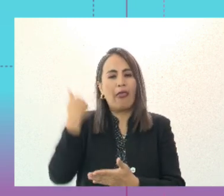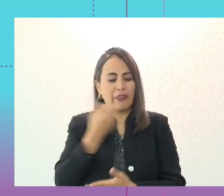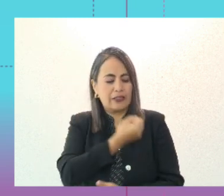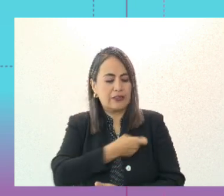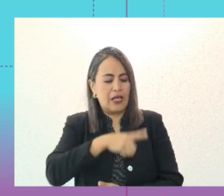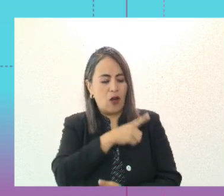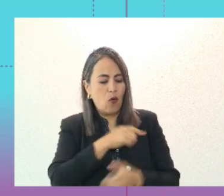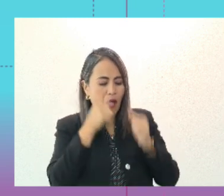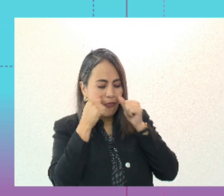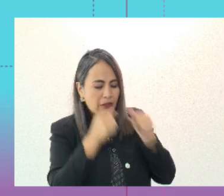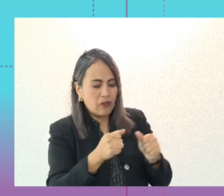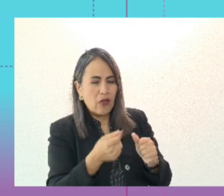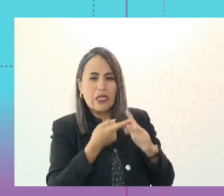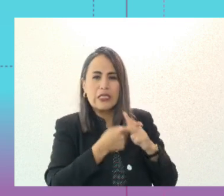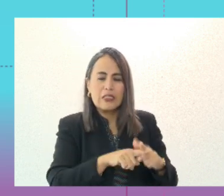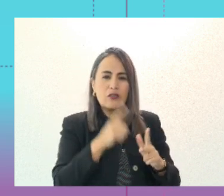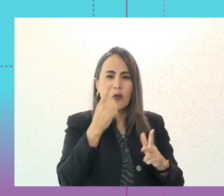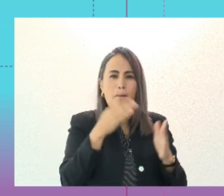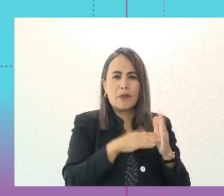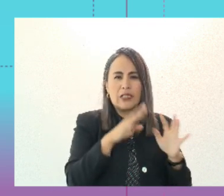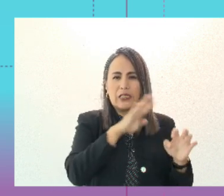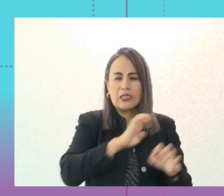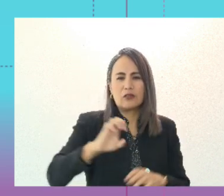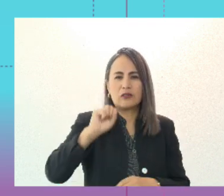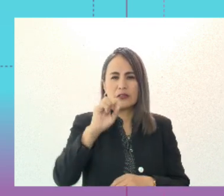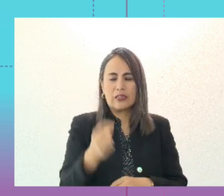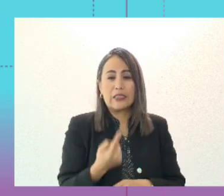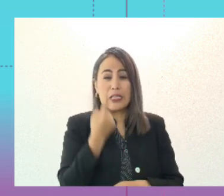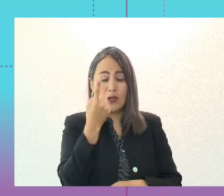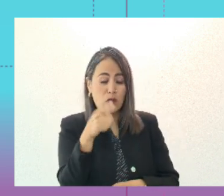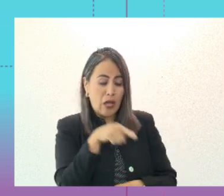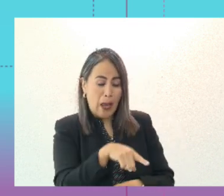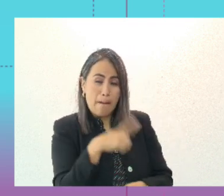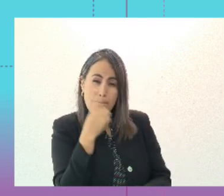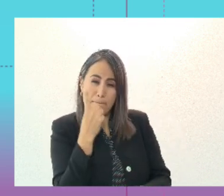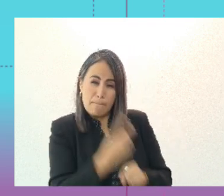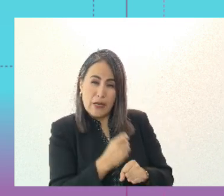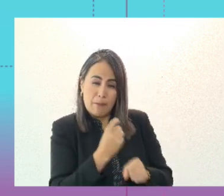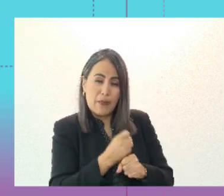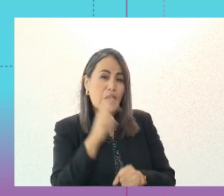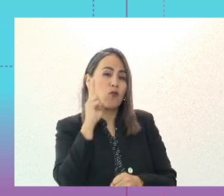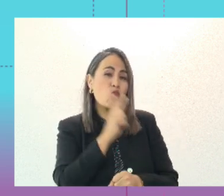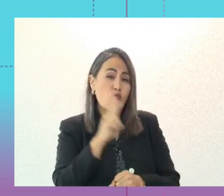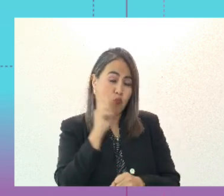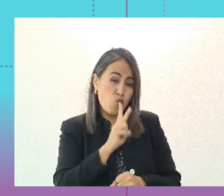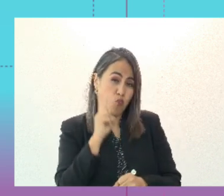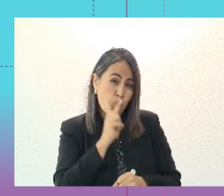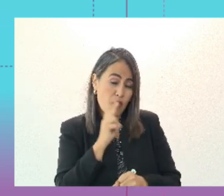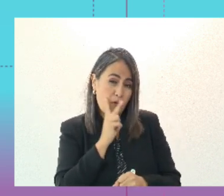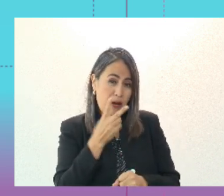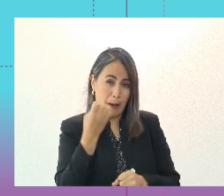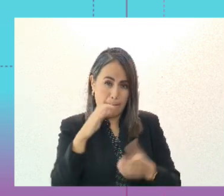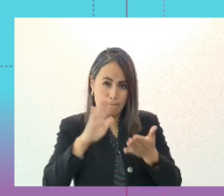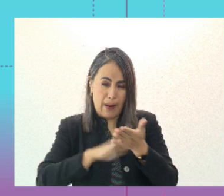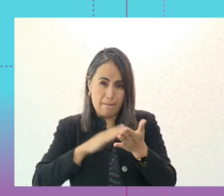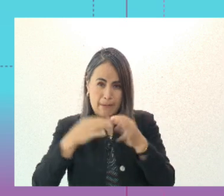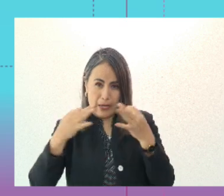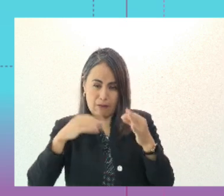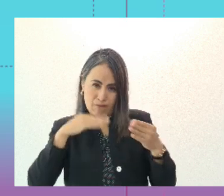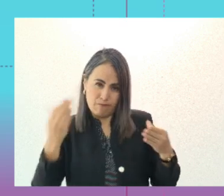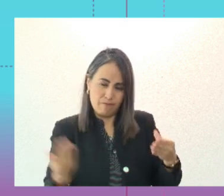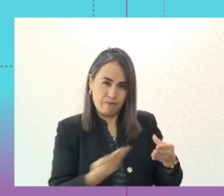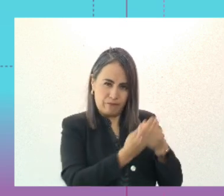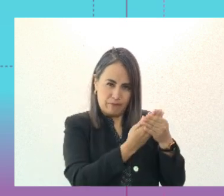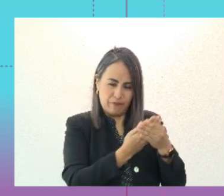desde 1561, que es la evidencia documental que nosotros integramos en el archivo histórico de la Secretaría de